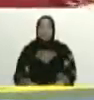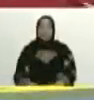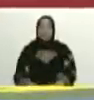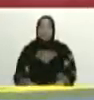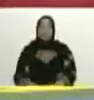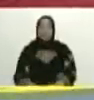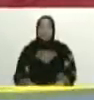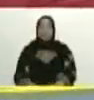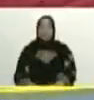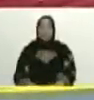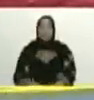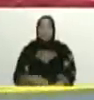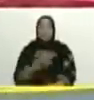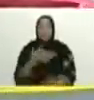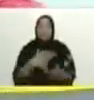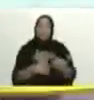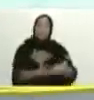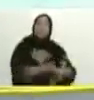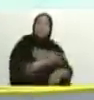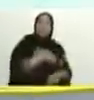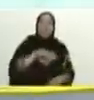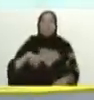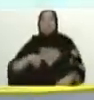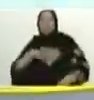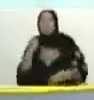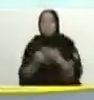Algunos se disfrazan de precandidatos